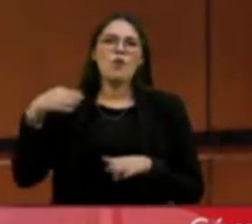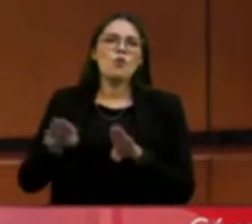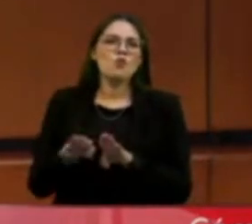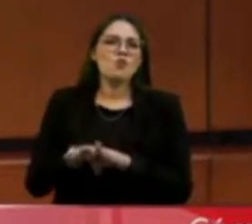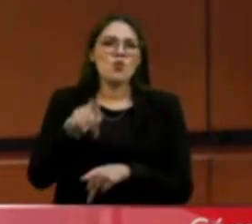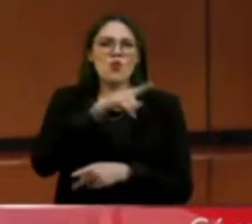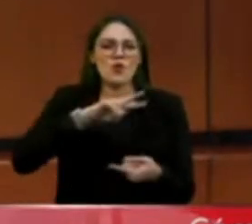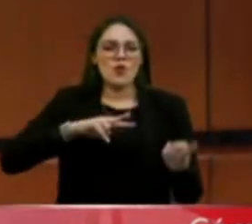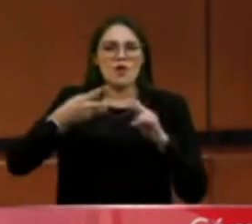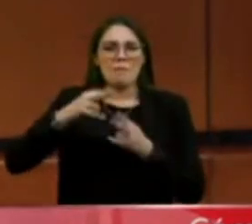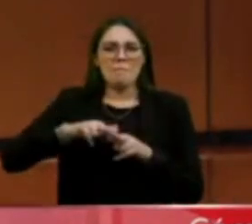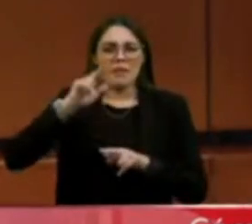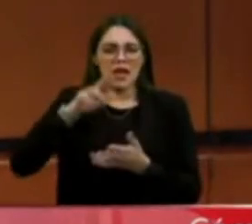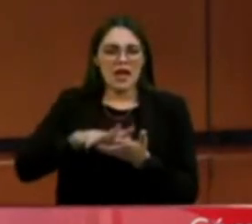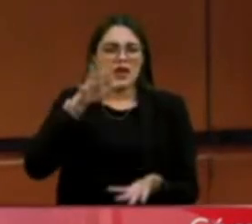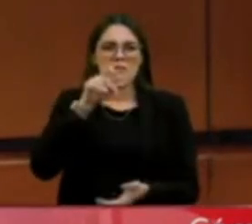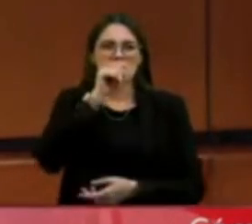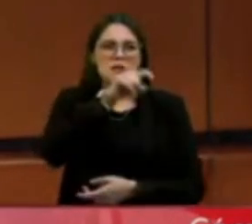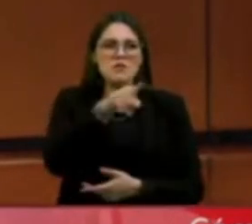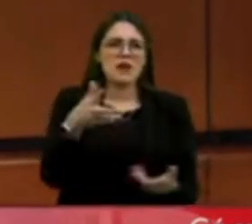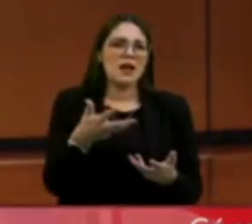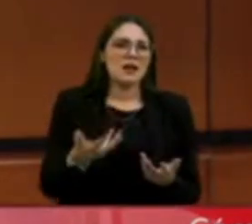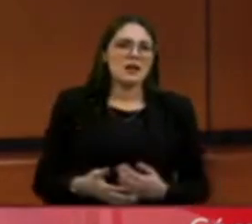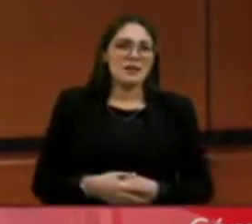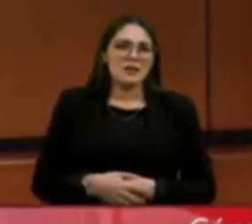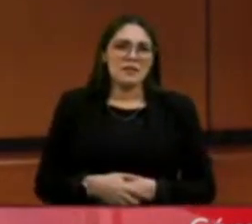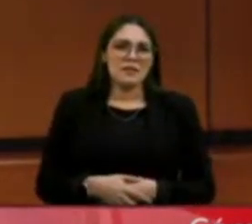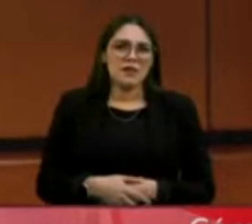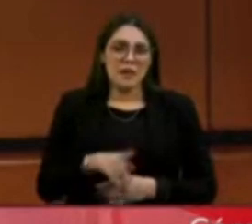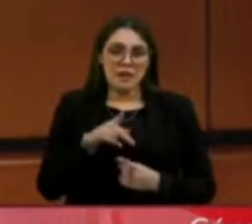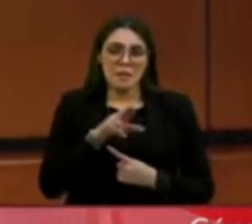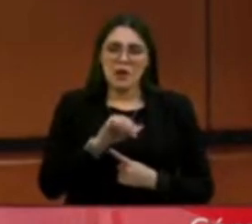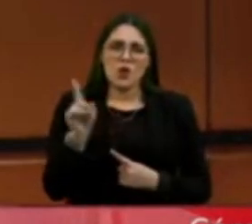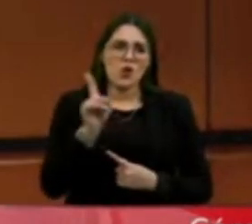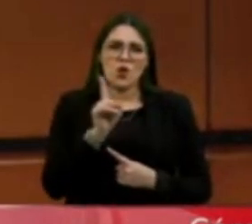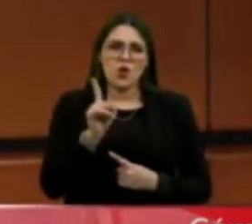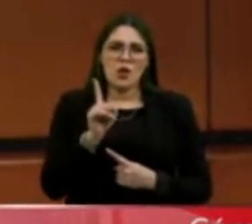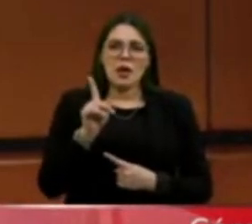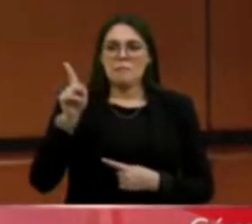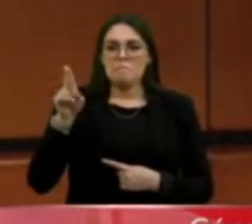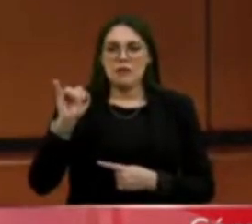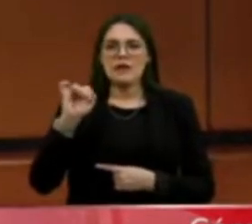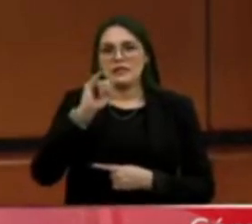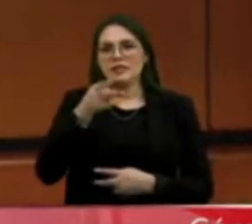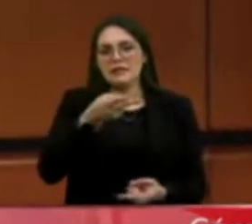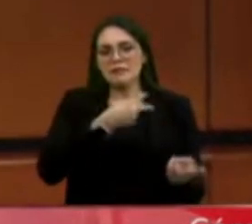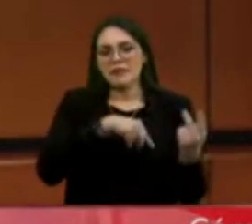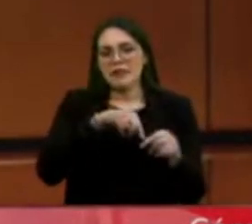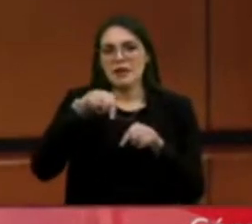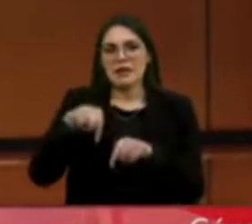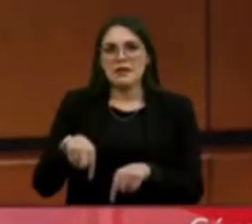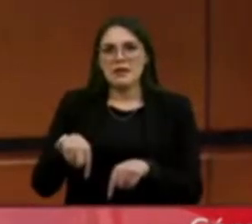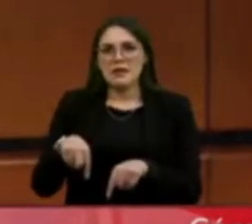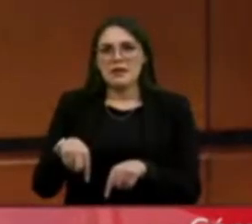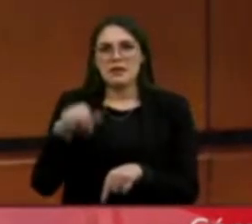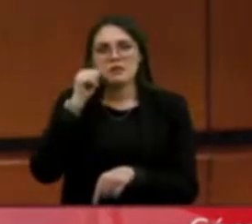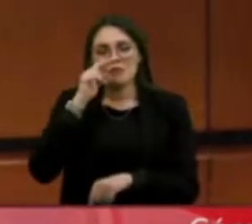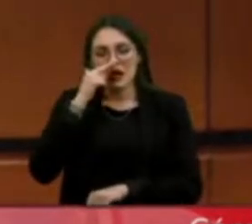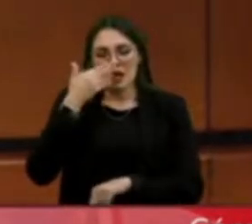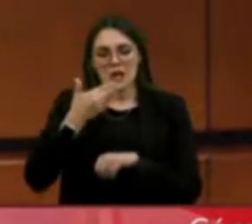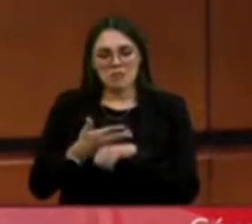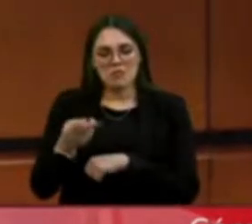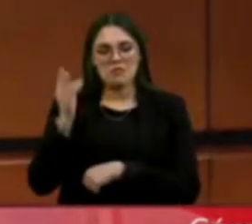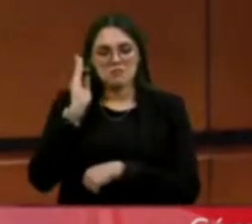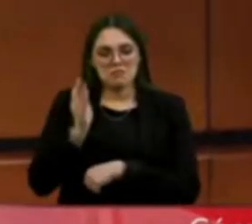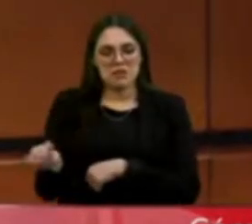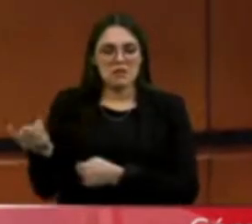la mayoría. Y no mencioné al PRI, porque el PRI sí estuvo el sábado. Tuvo una actitud muy responsable